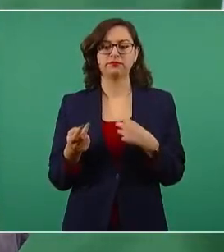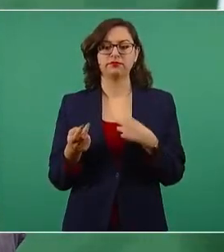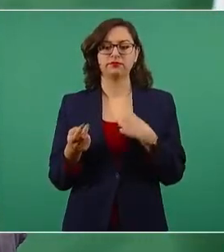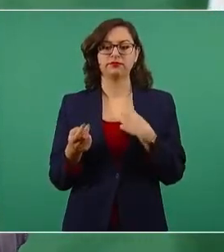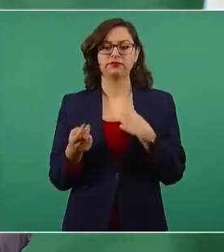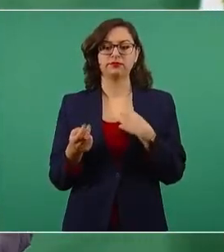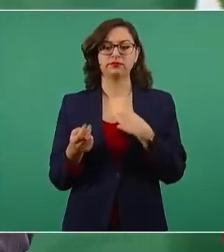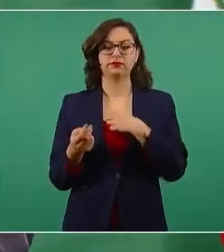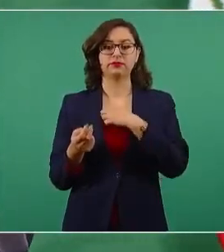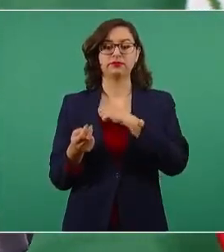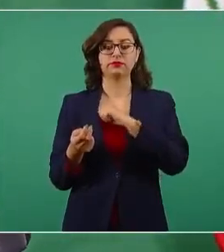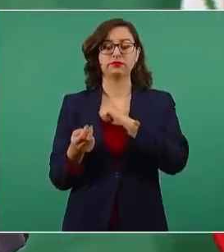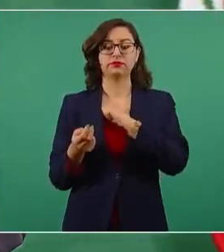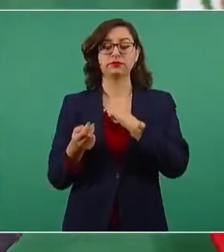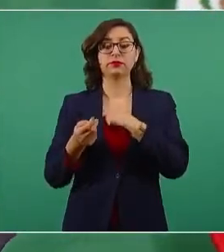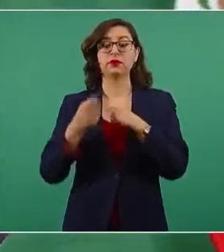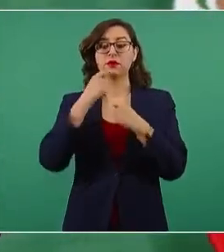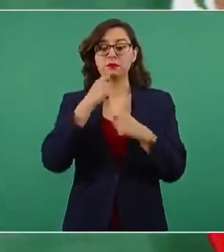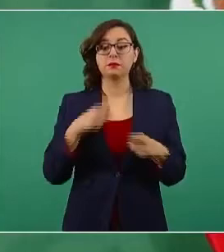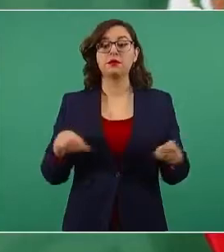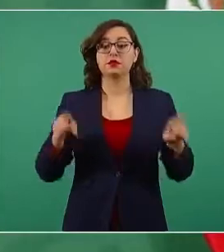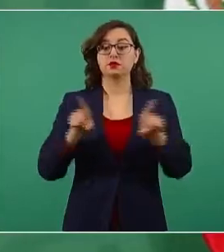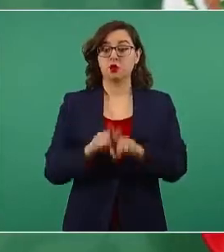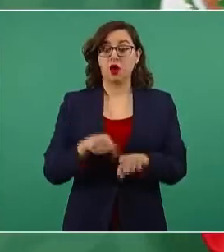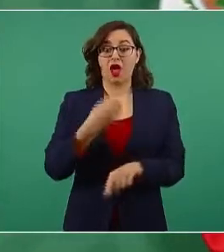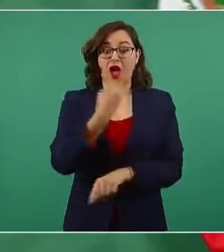no es obligatorio,